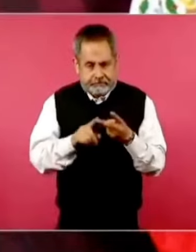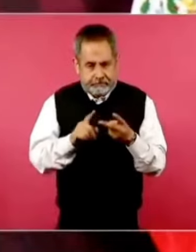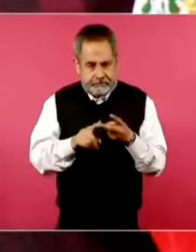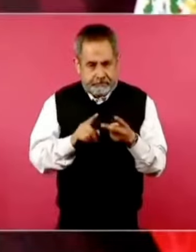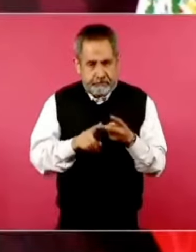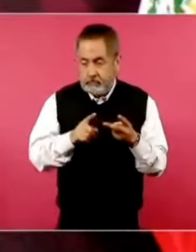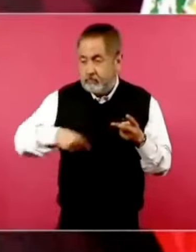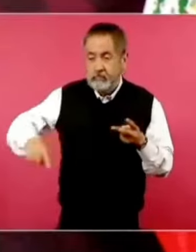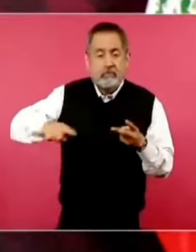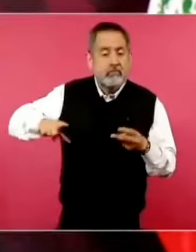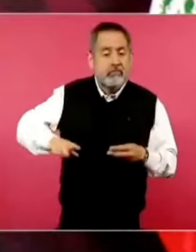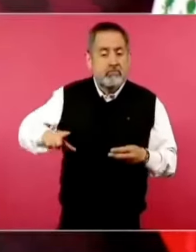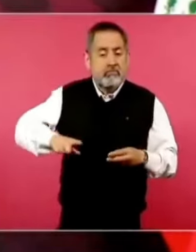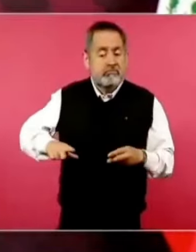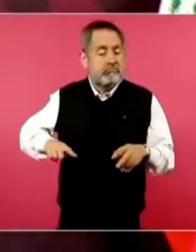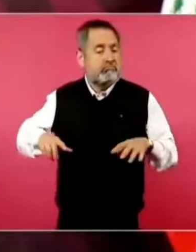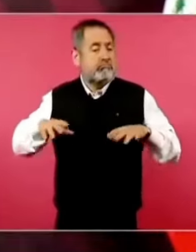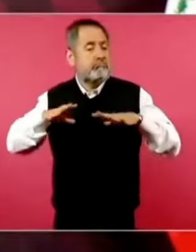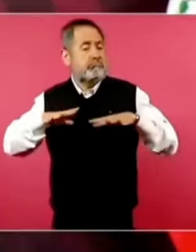ostentoso.